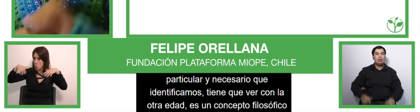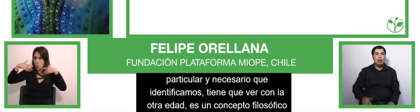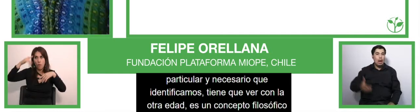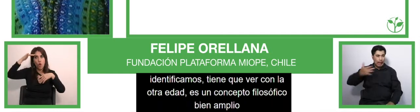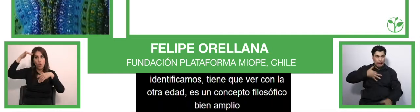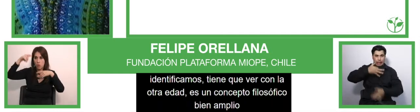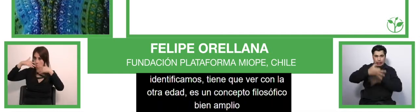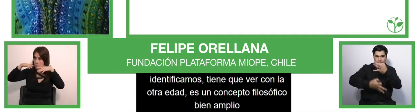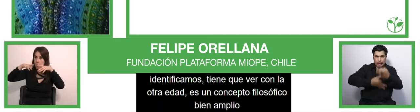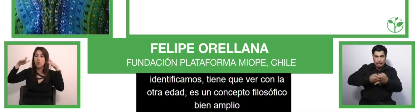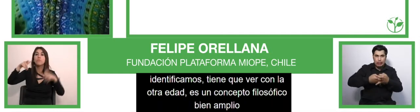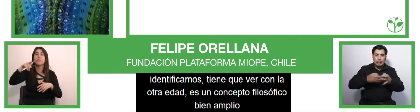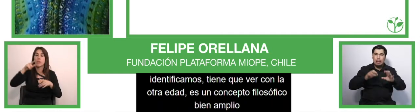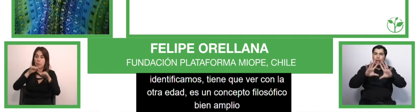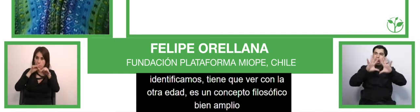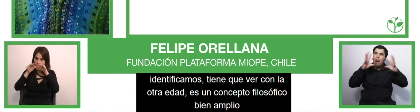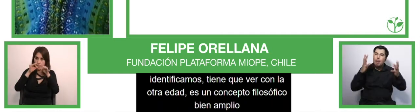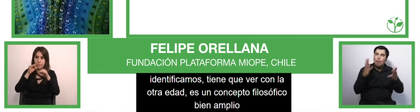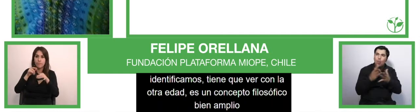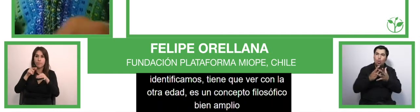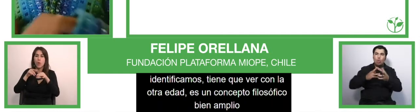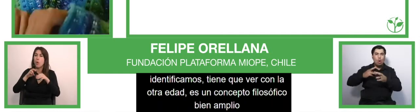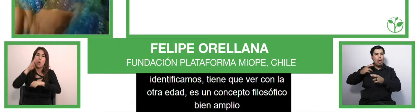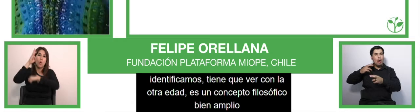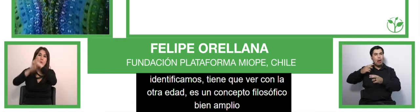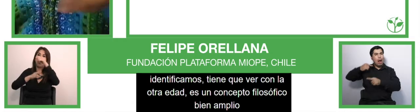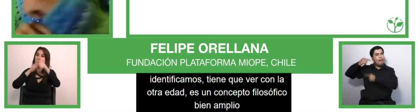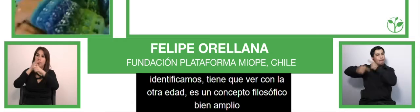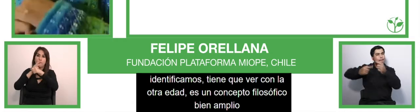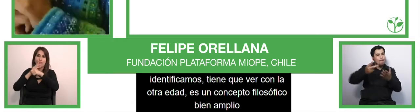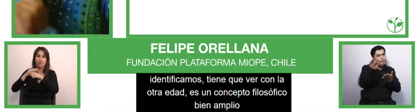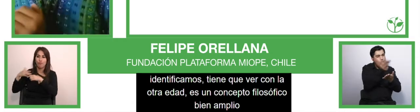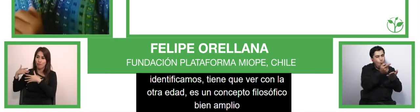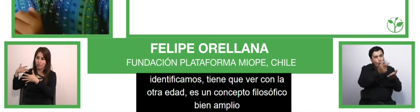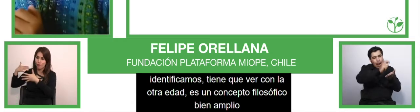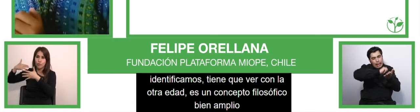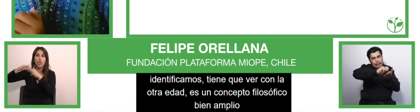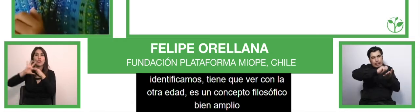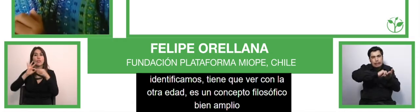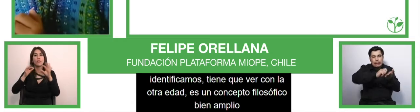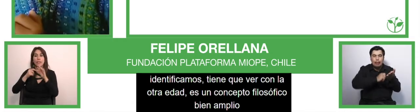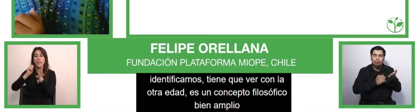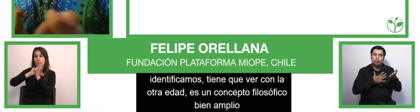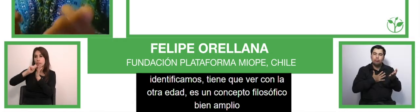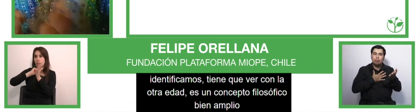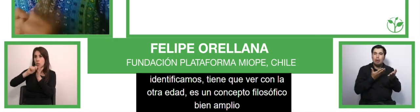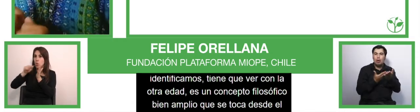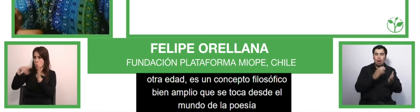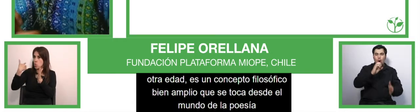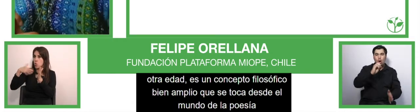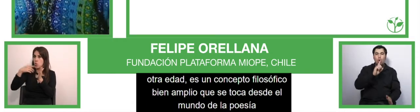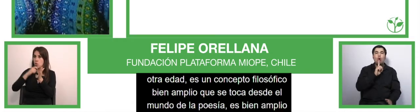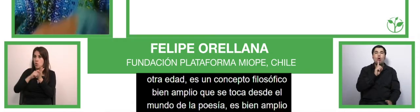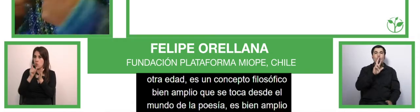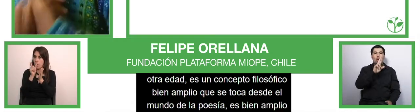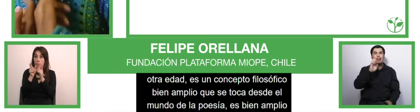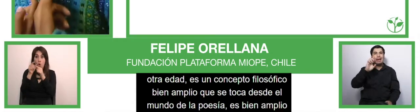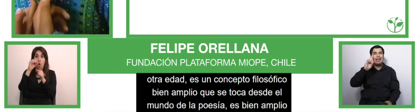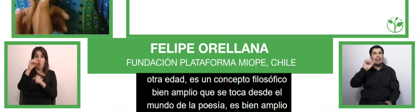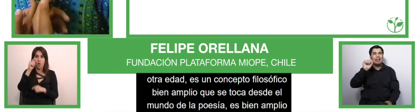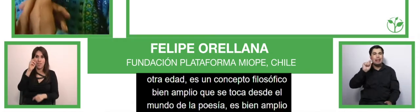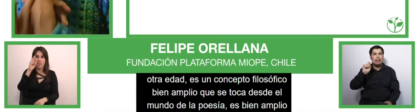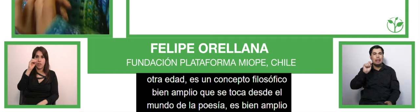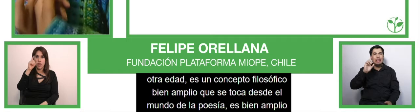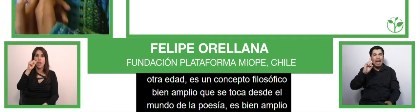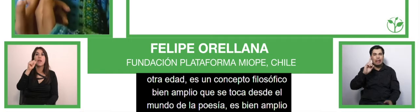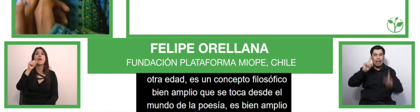bueno, desde el mundo de la poesía, del mundo de la filosofía, y es bien amplio. Pero la otredad es la capacidad de tomar